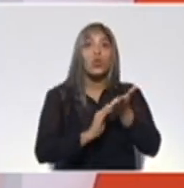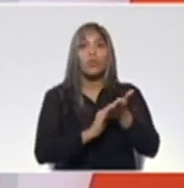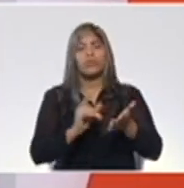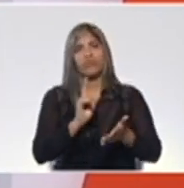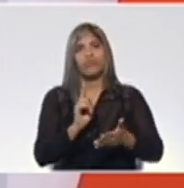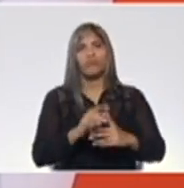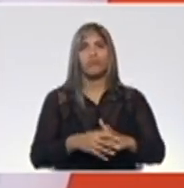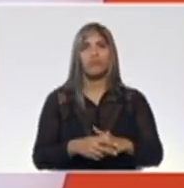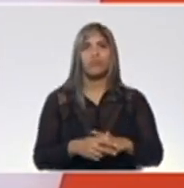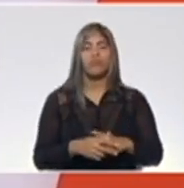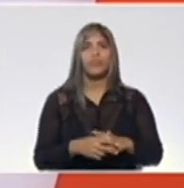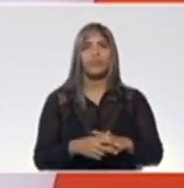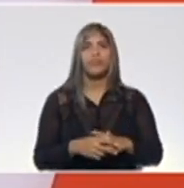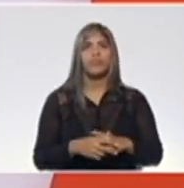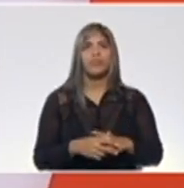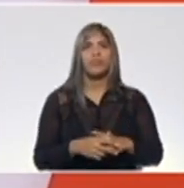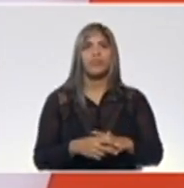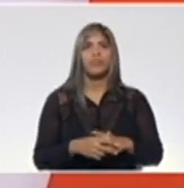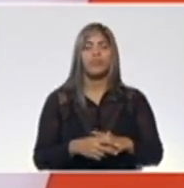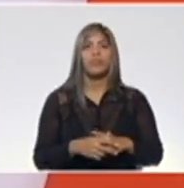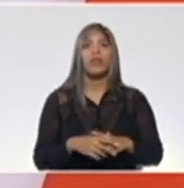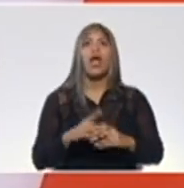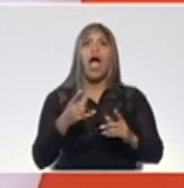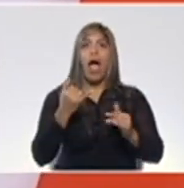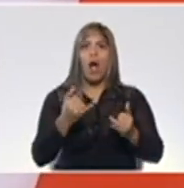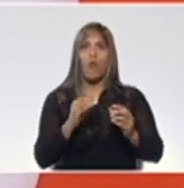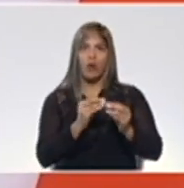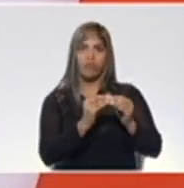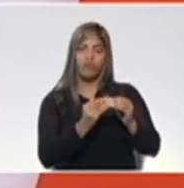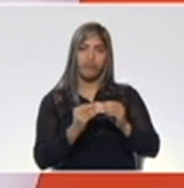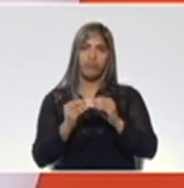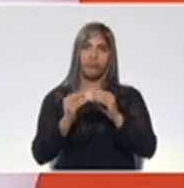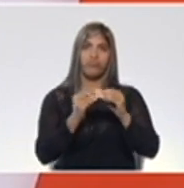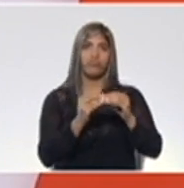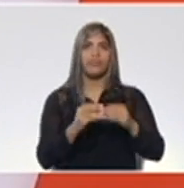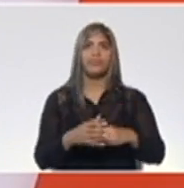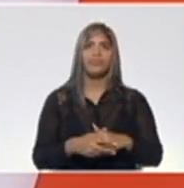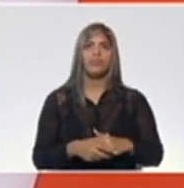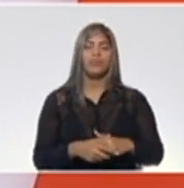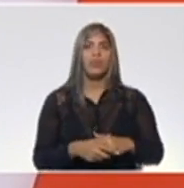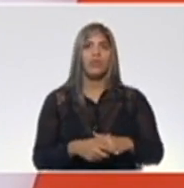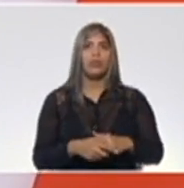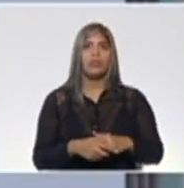caso. Vamos a intentar factorizar esta expresión cuadrática.